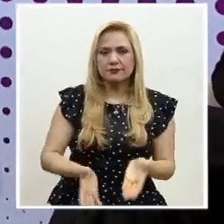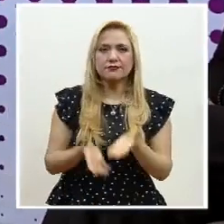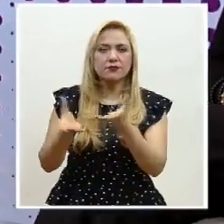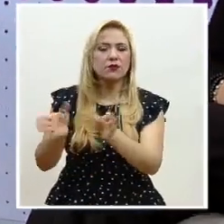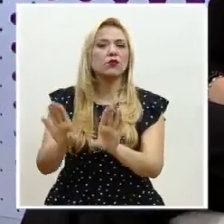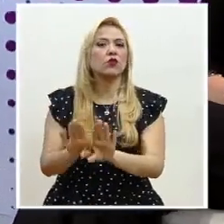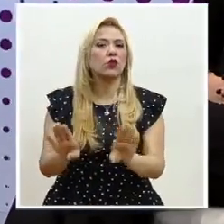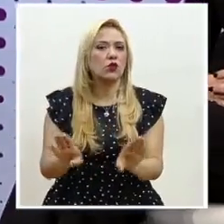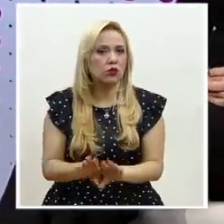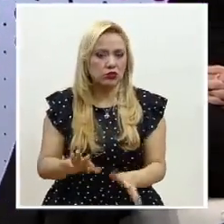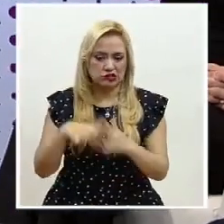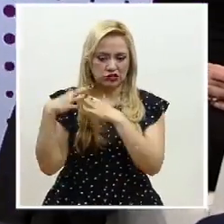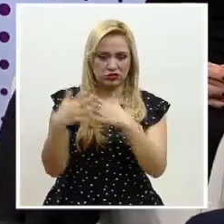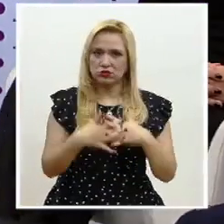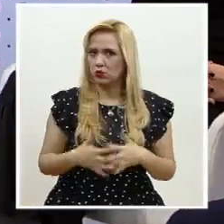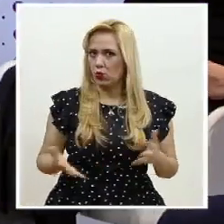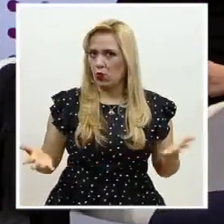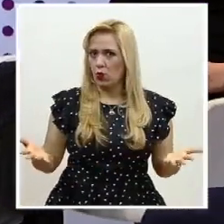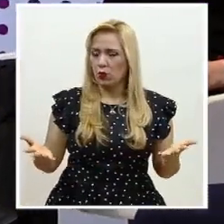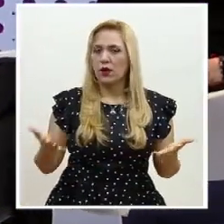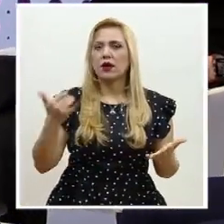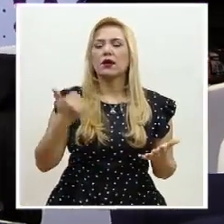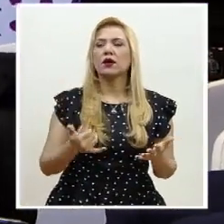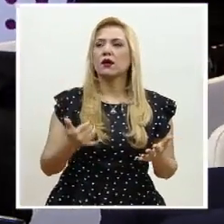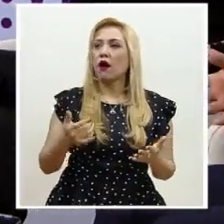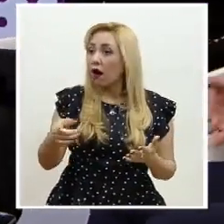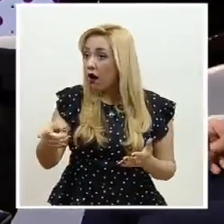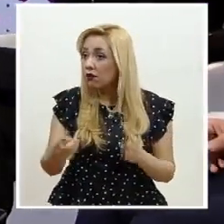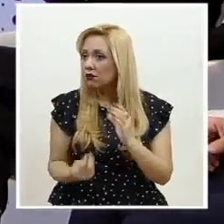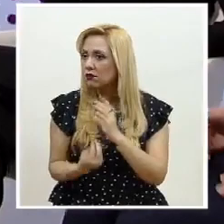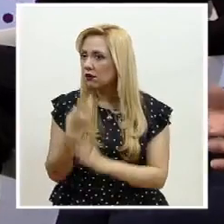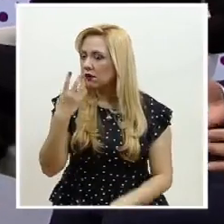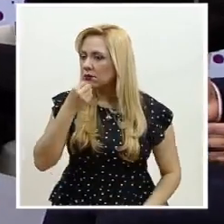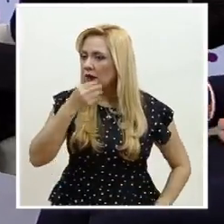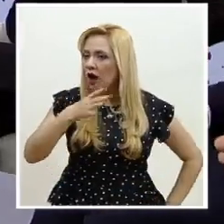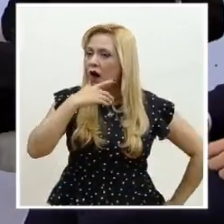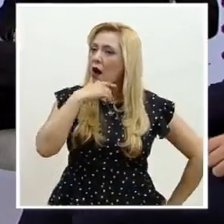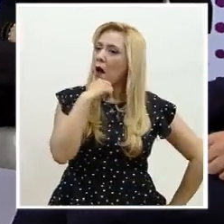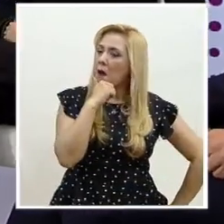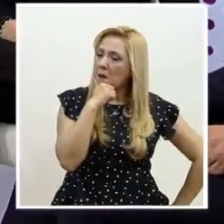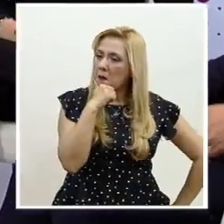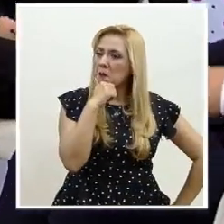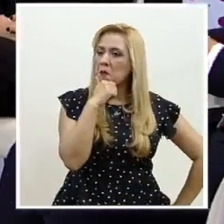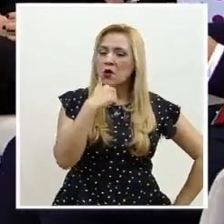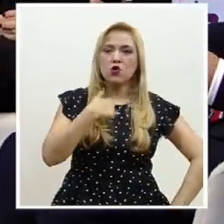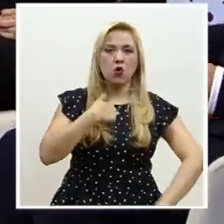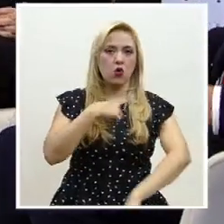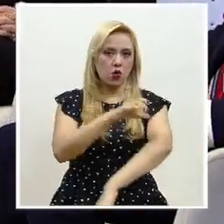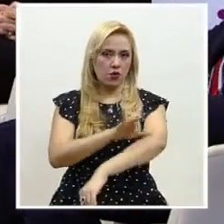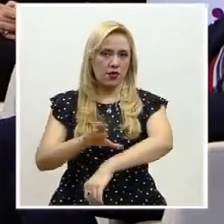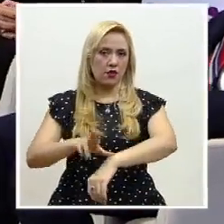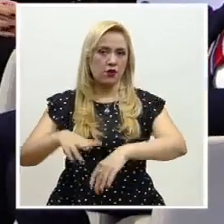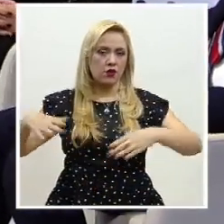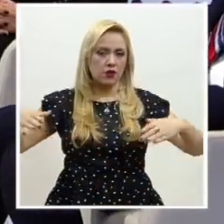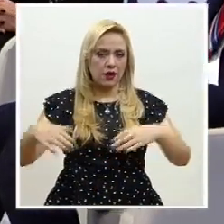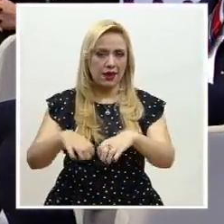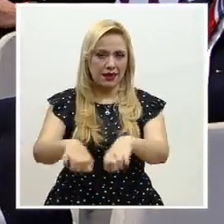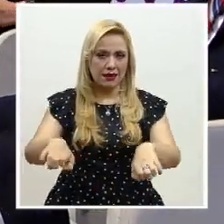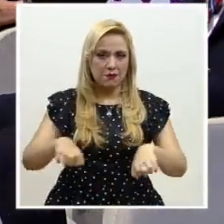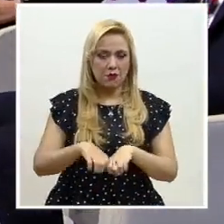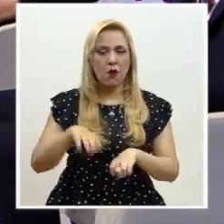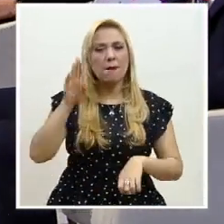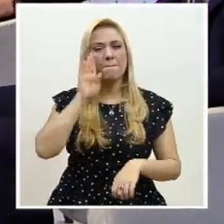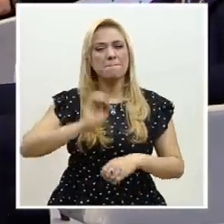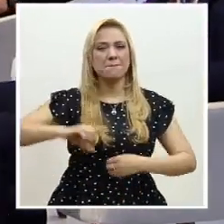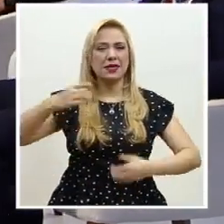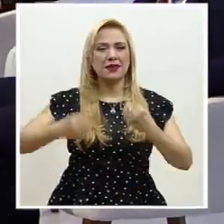llevan aportan muchas cosas nuevas y muchas cosas frescas. Yo lo veo ahora como coordinador de ponencia, hemos estado integrando un equipo en la ponencia de la ministra